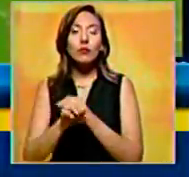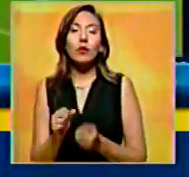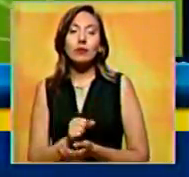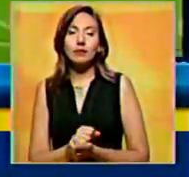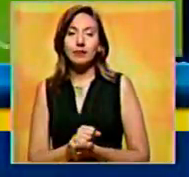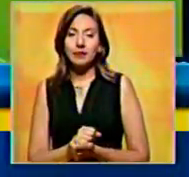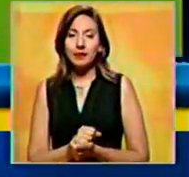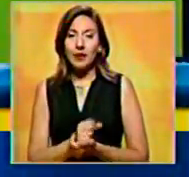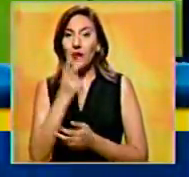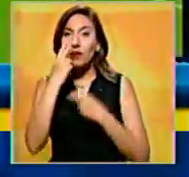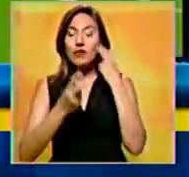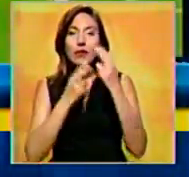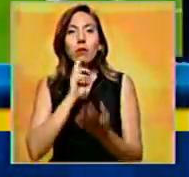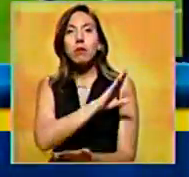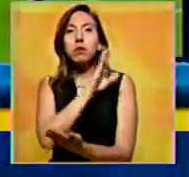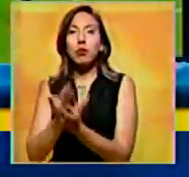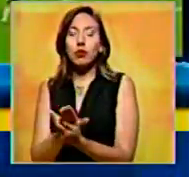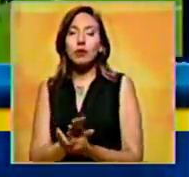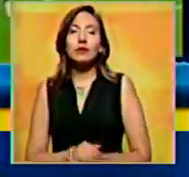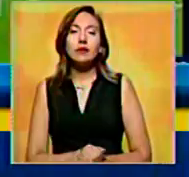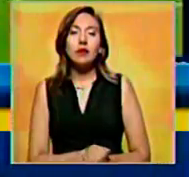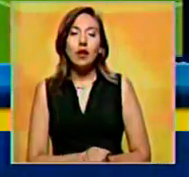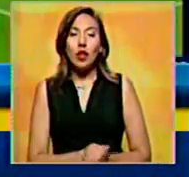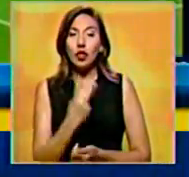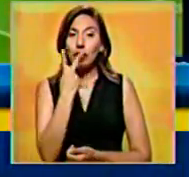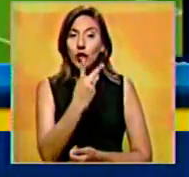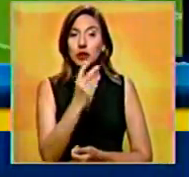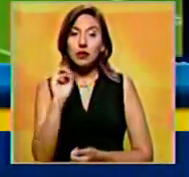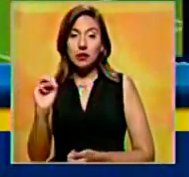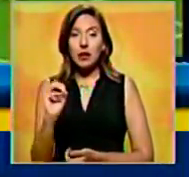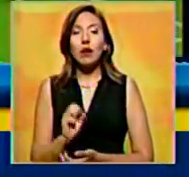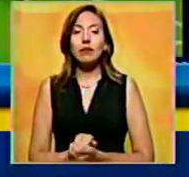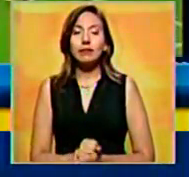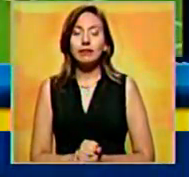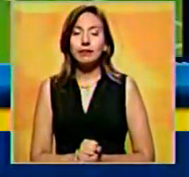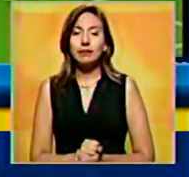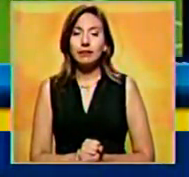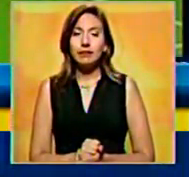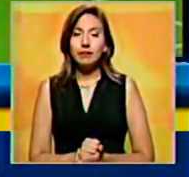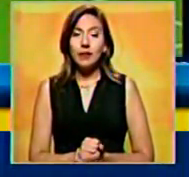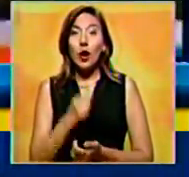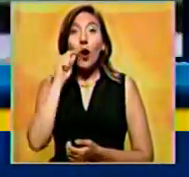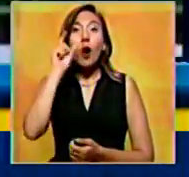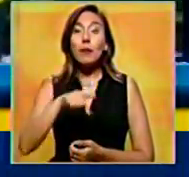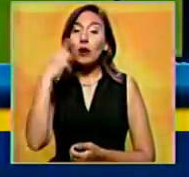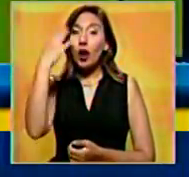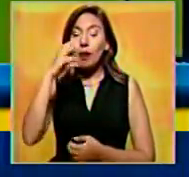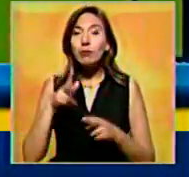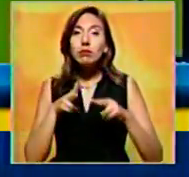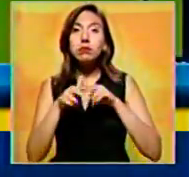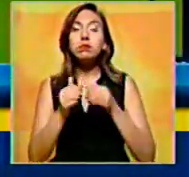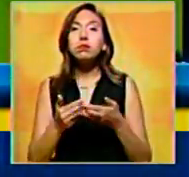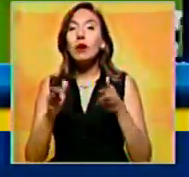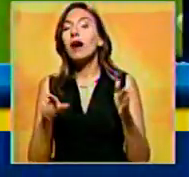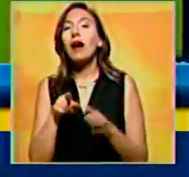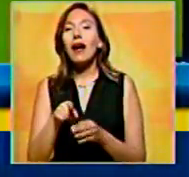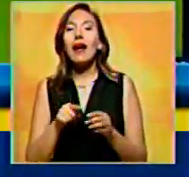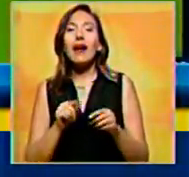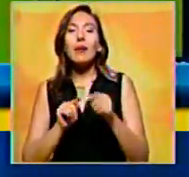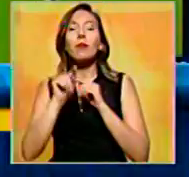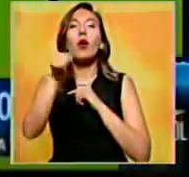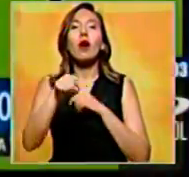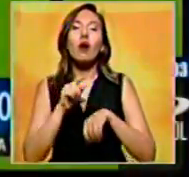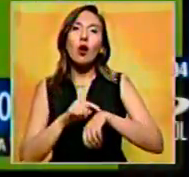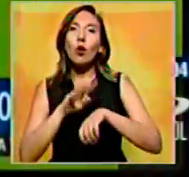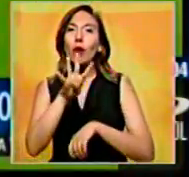como visitante tras batir a Legia Varsovia 2-0. El colombiano Brian Perea abrió la cuenta al minuto 42 y Felipe Anderson selló